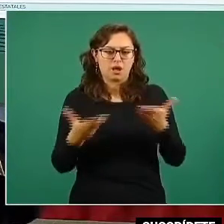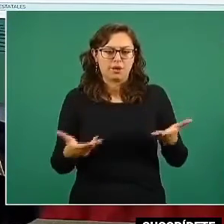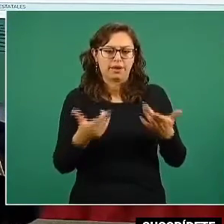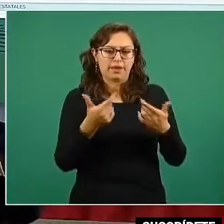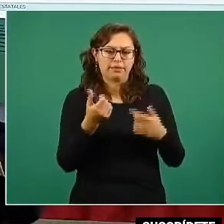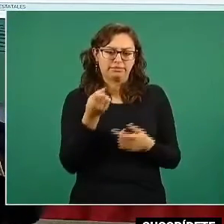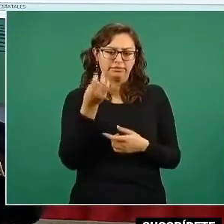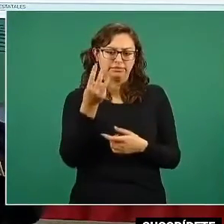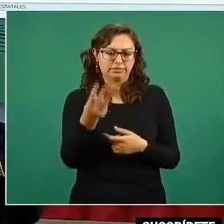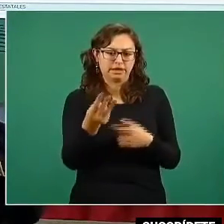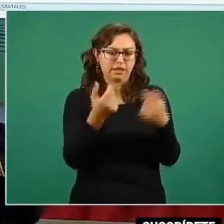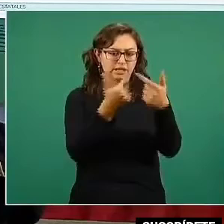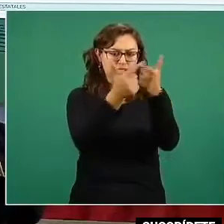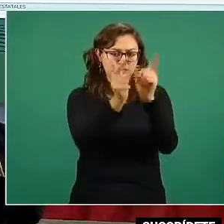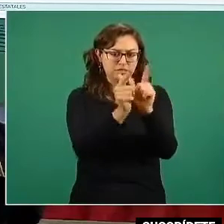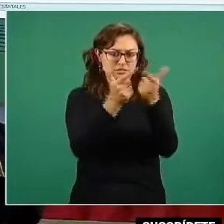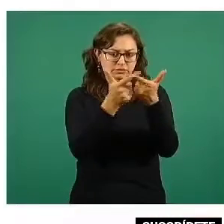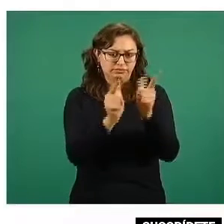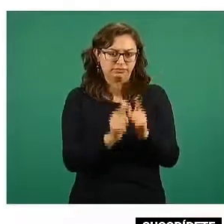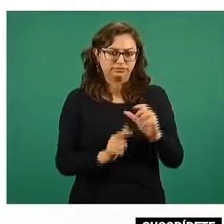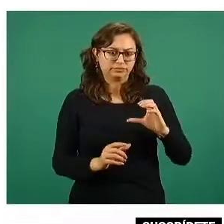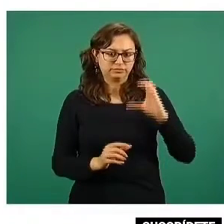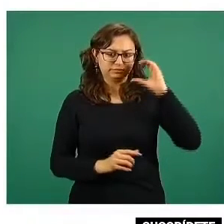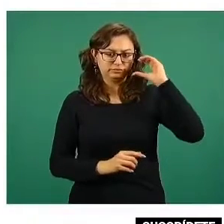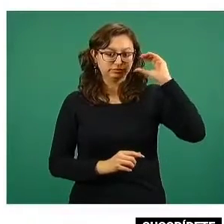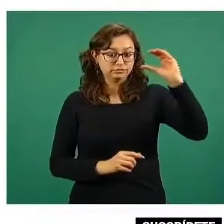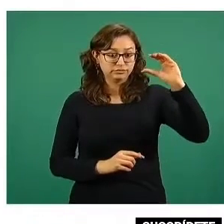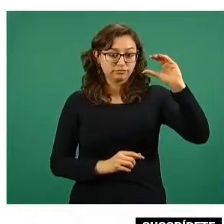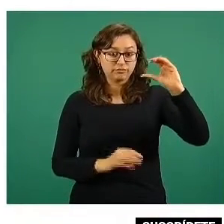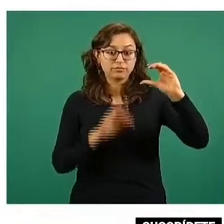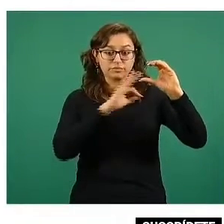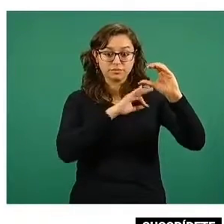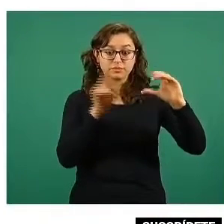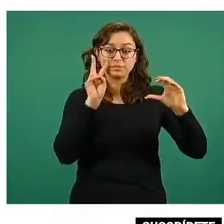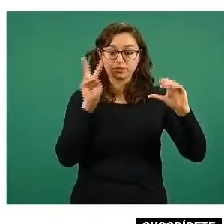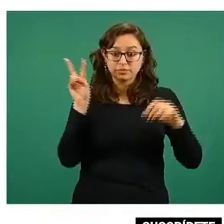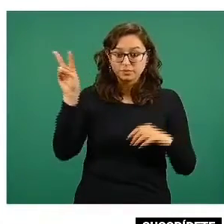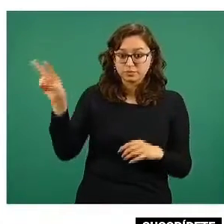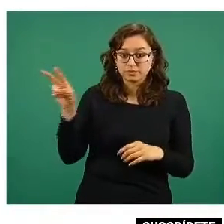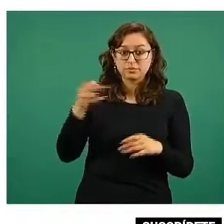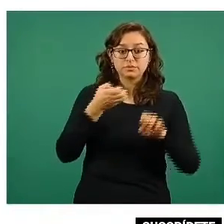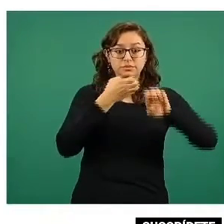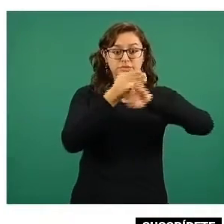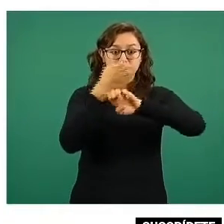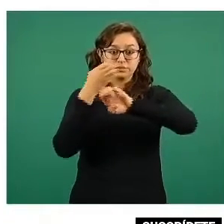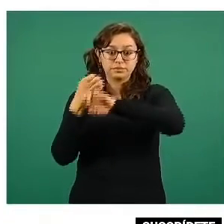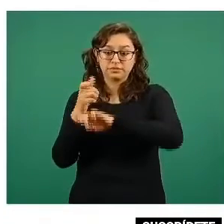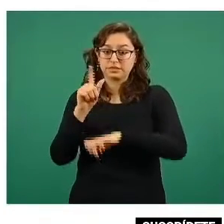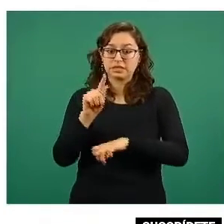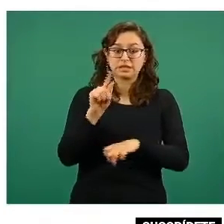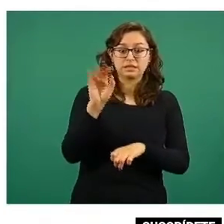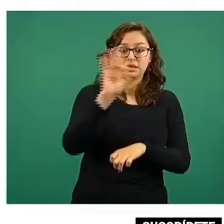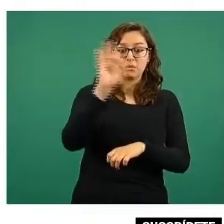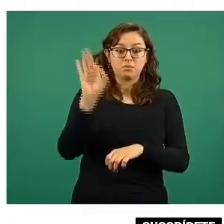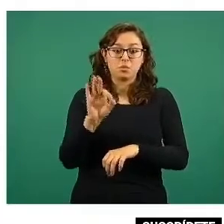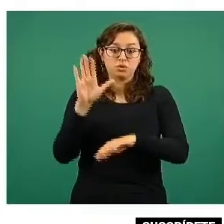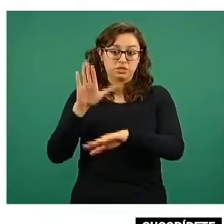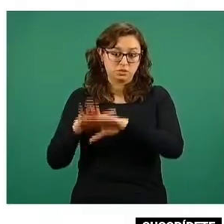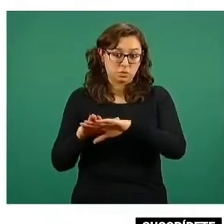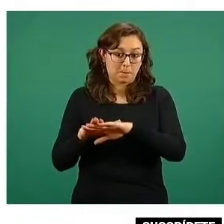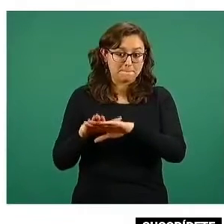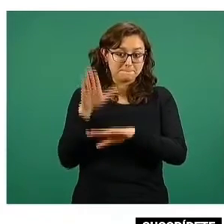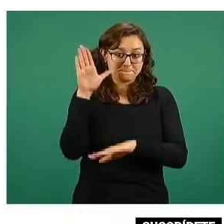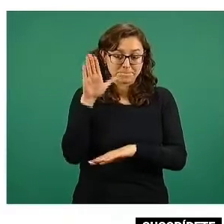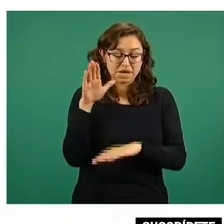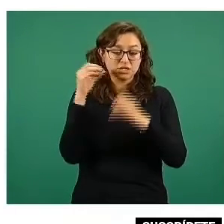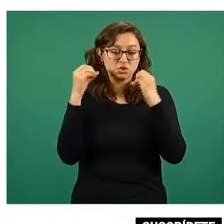que integran a su vez 3 rangos. El primero de ellos son aquellas entidades federativas que han superado el 70% de